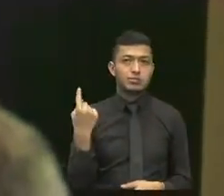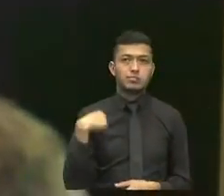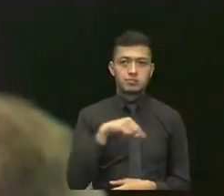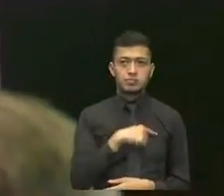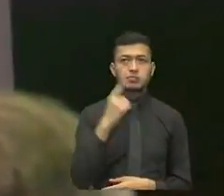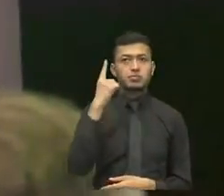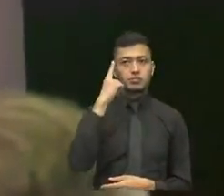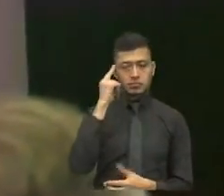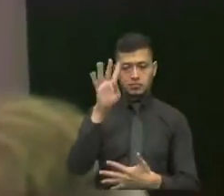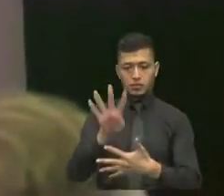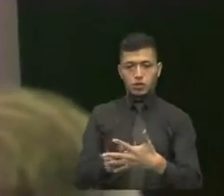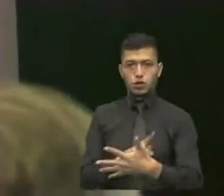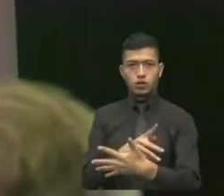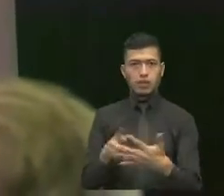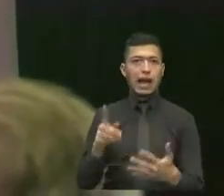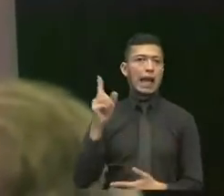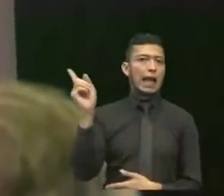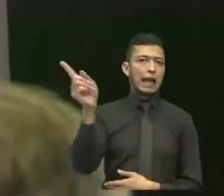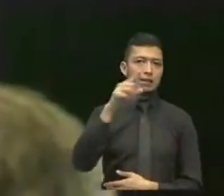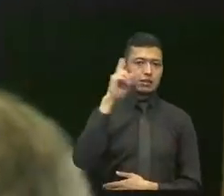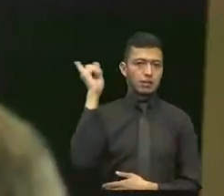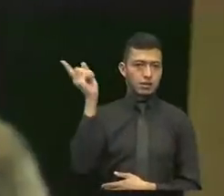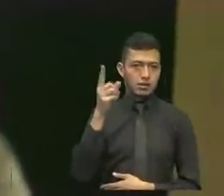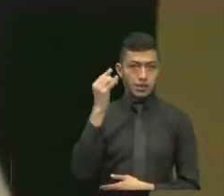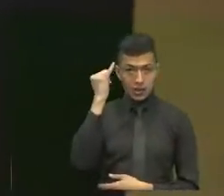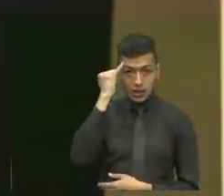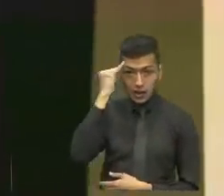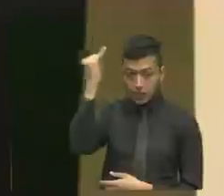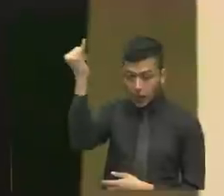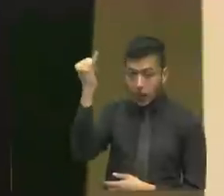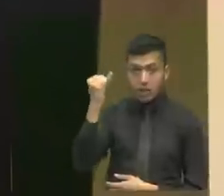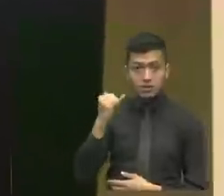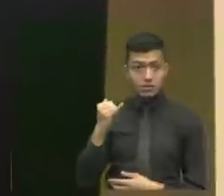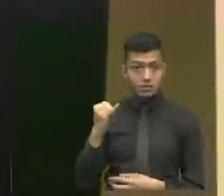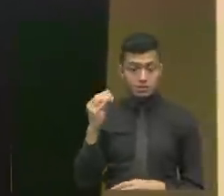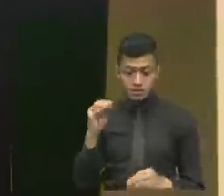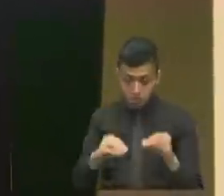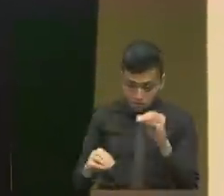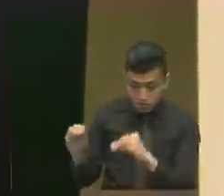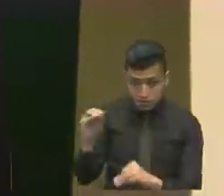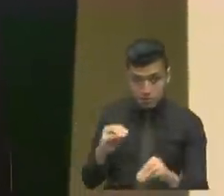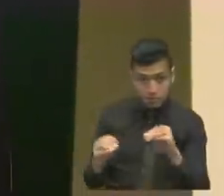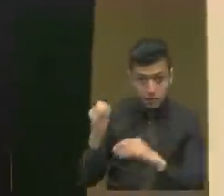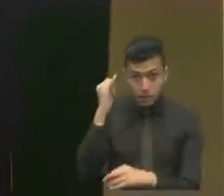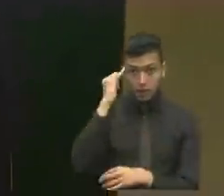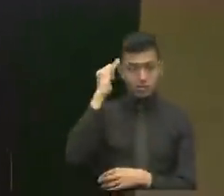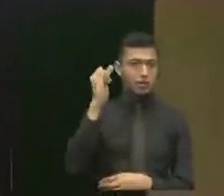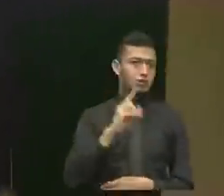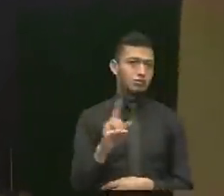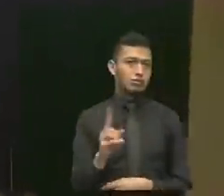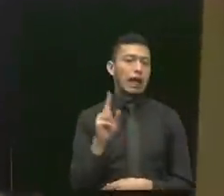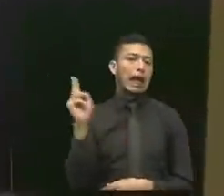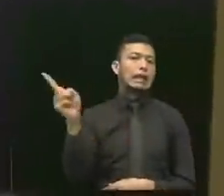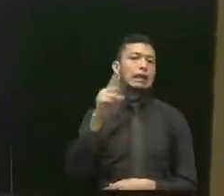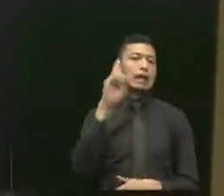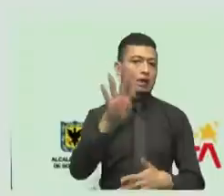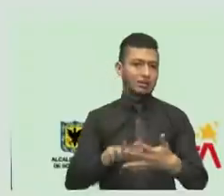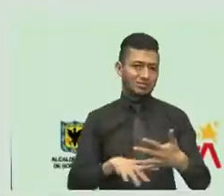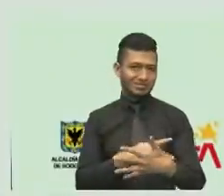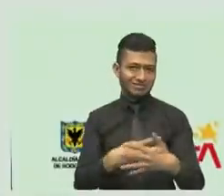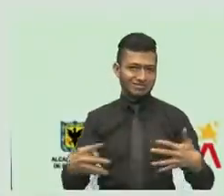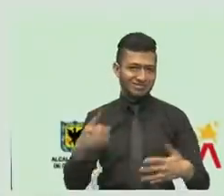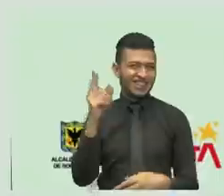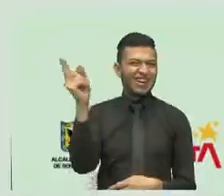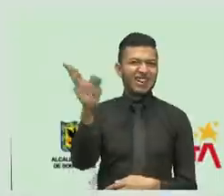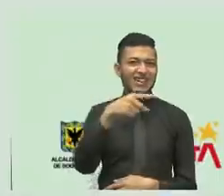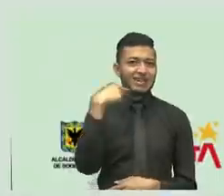sea, el cronograma general, ya no solo el de co-creación, que era el de este año, ya se los mostré detallado, sino ya el cronograma general. De